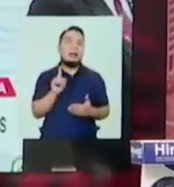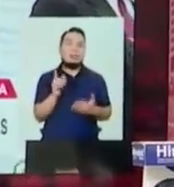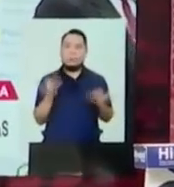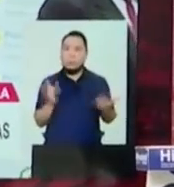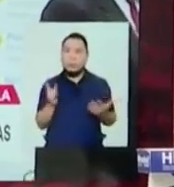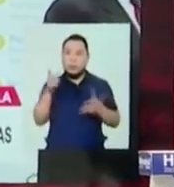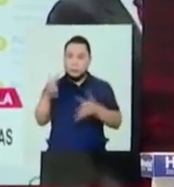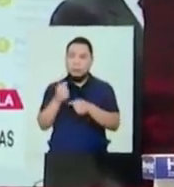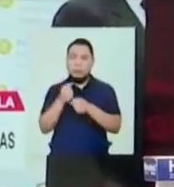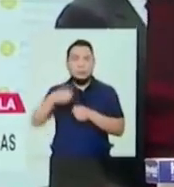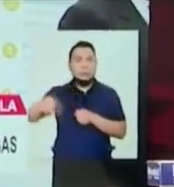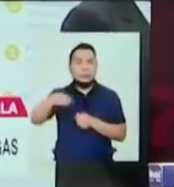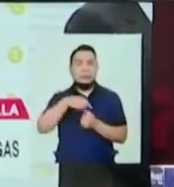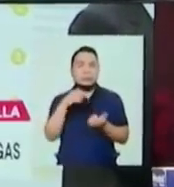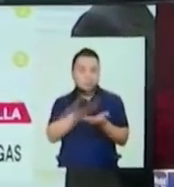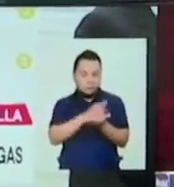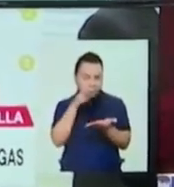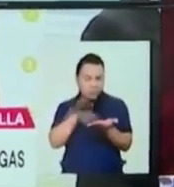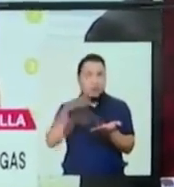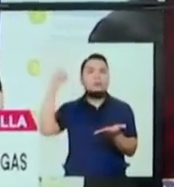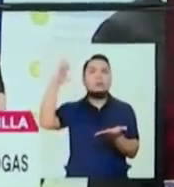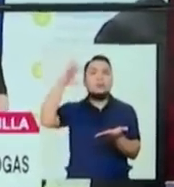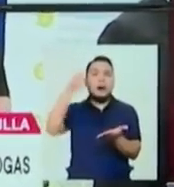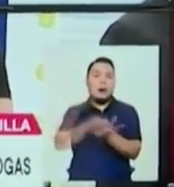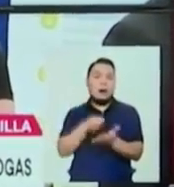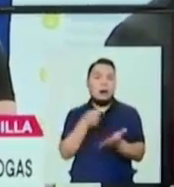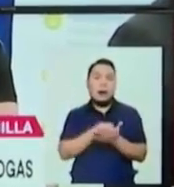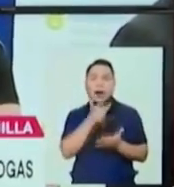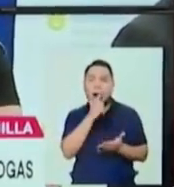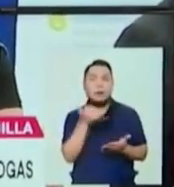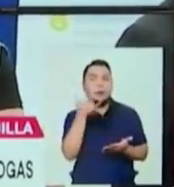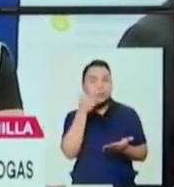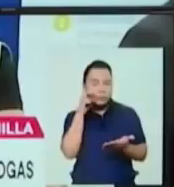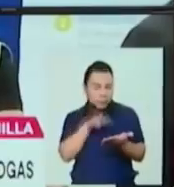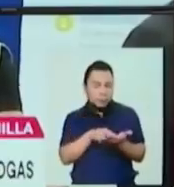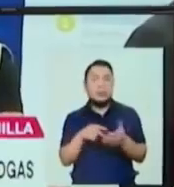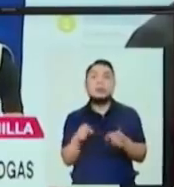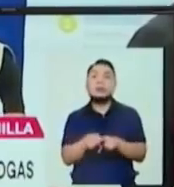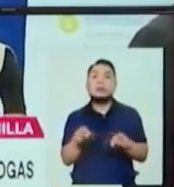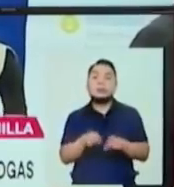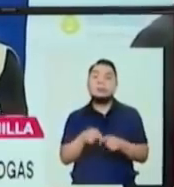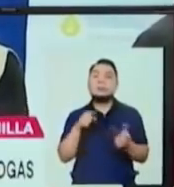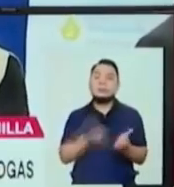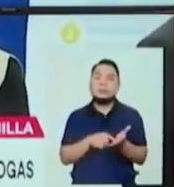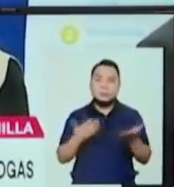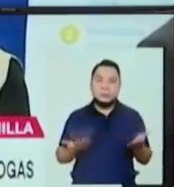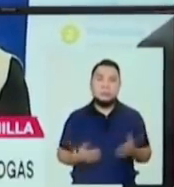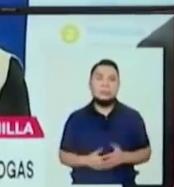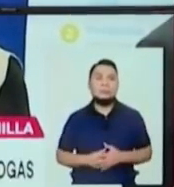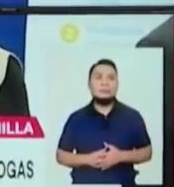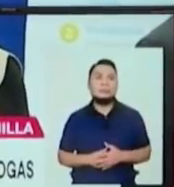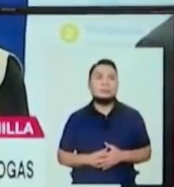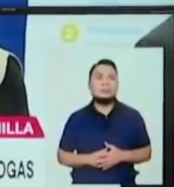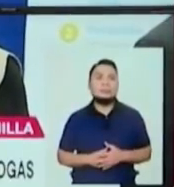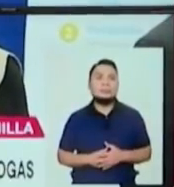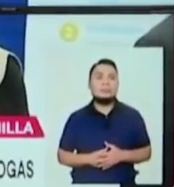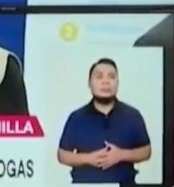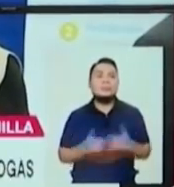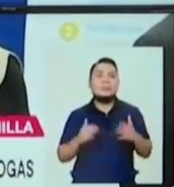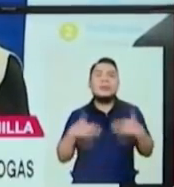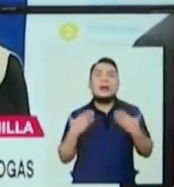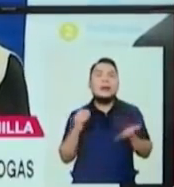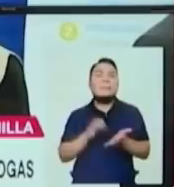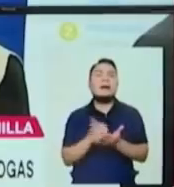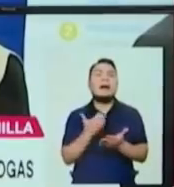en mano el... ¡Mentira! ¿Por qué no explica, pues, qué cosa está en mano del Congreso? ¿A qué se dedica el Ministerio de Energía y